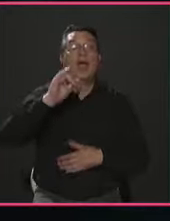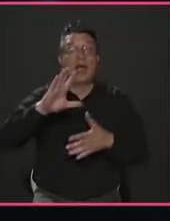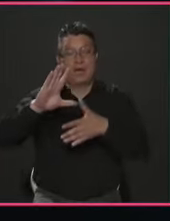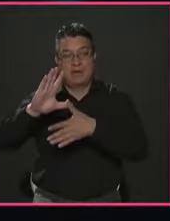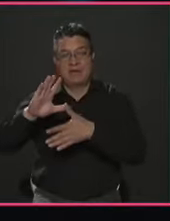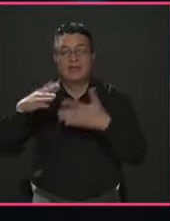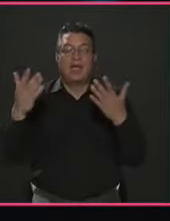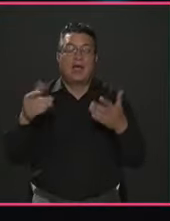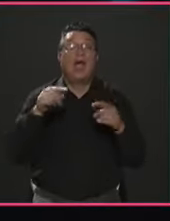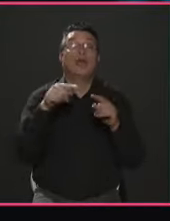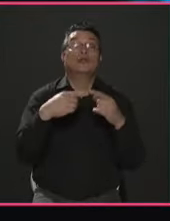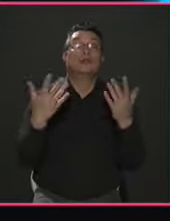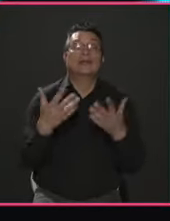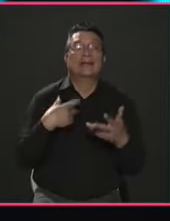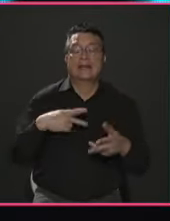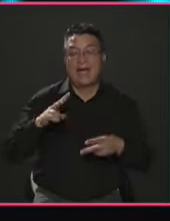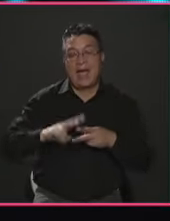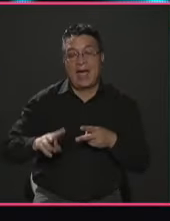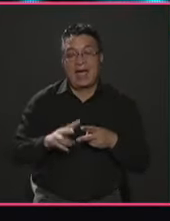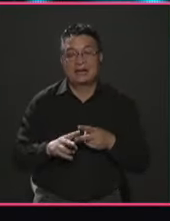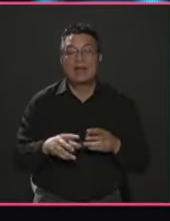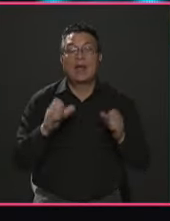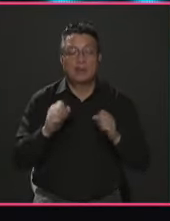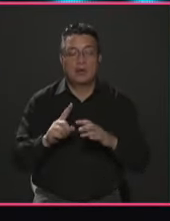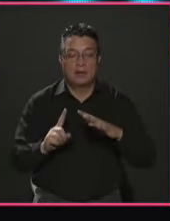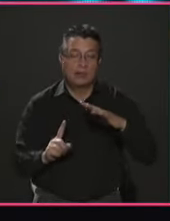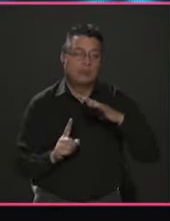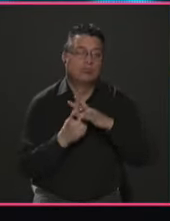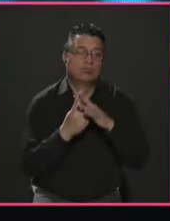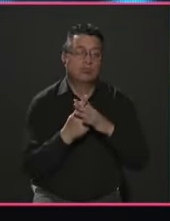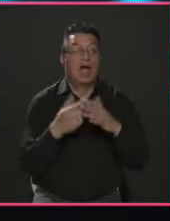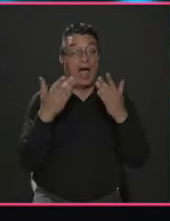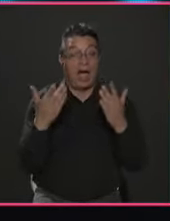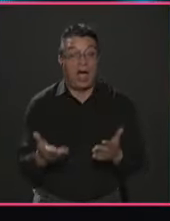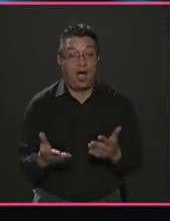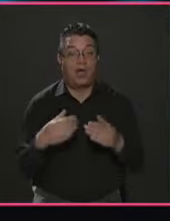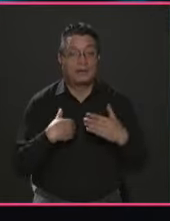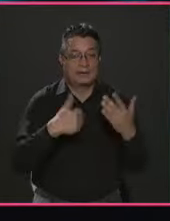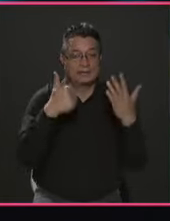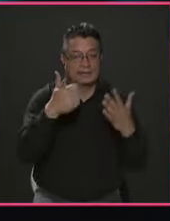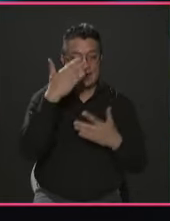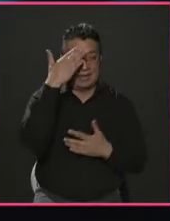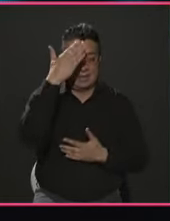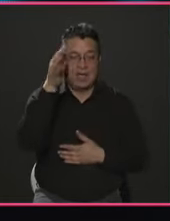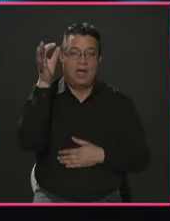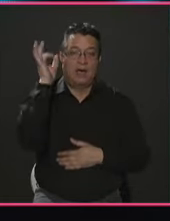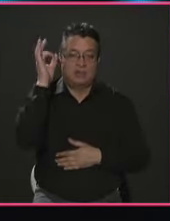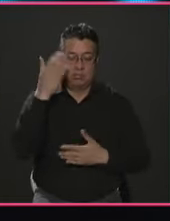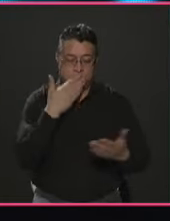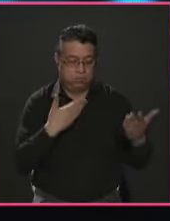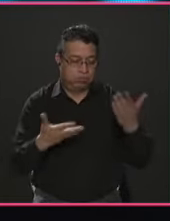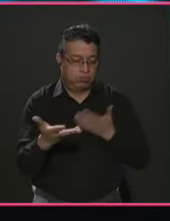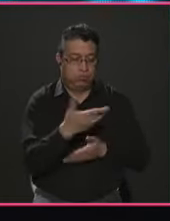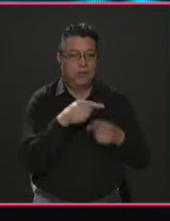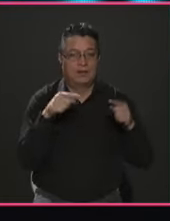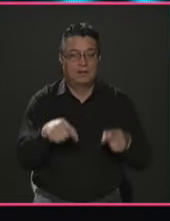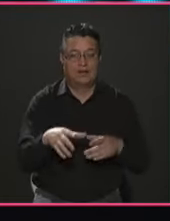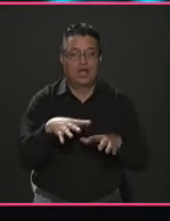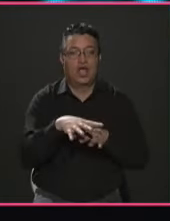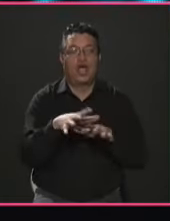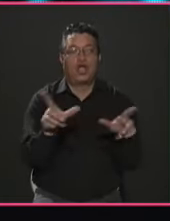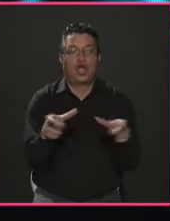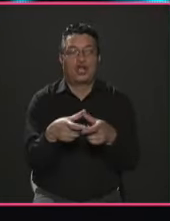la respuesta sobre el qué hacer pueden surgir Aquí y ahora en estos 6 días Que estaremos reunidos en este congreso